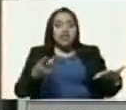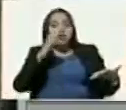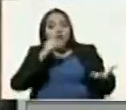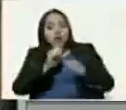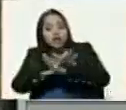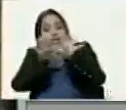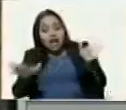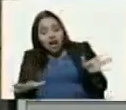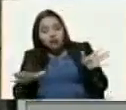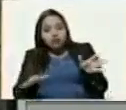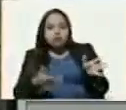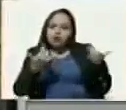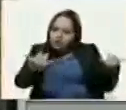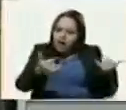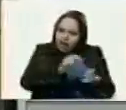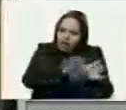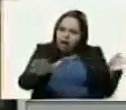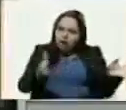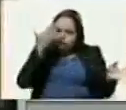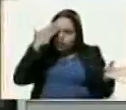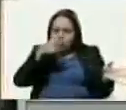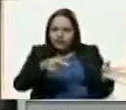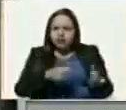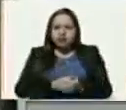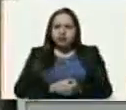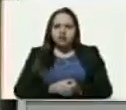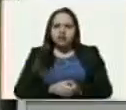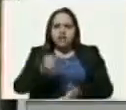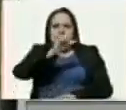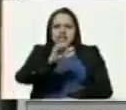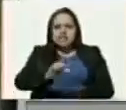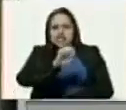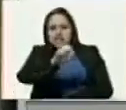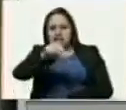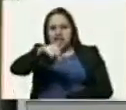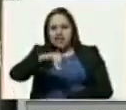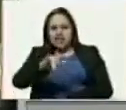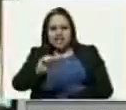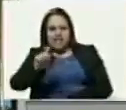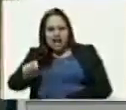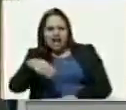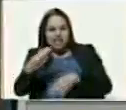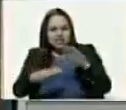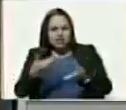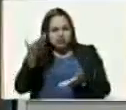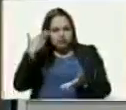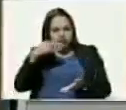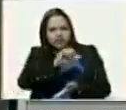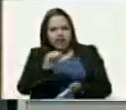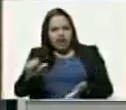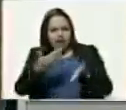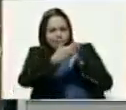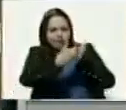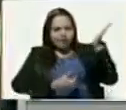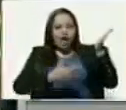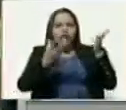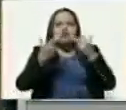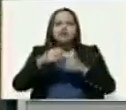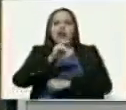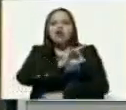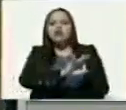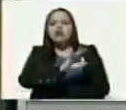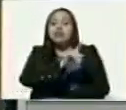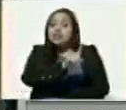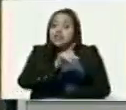que eso está bien claro. Es más, el CENIAC sacó la semana pasada en la provincia número 13, donde